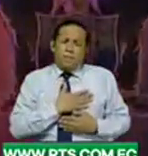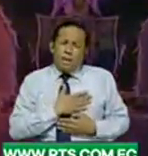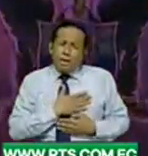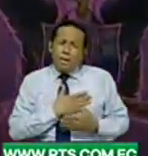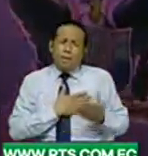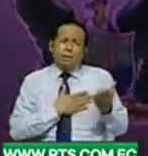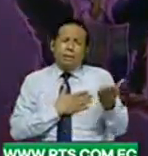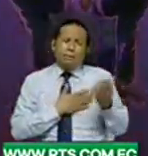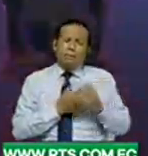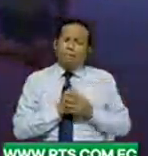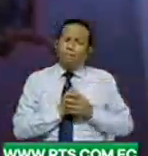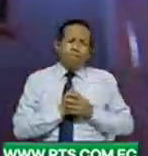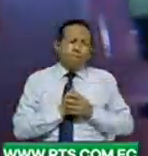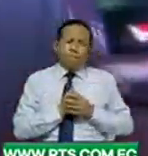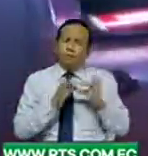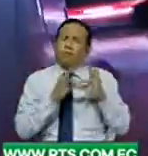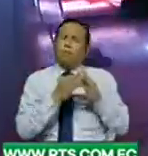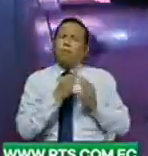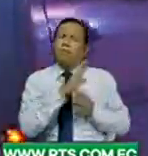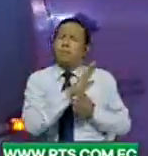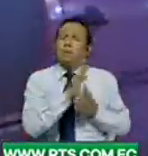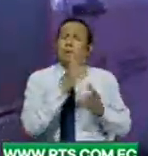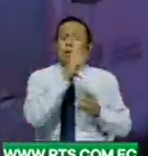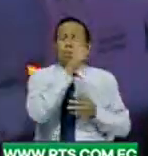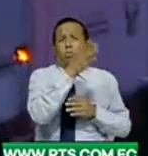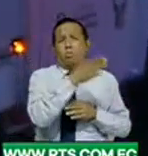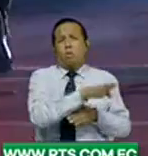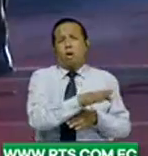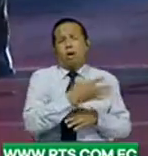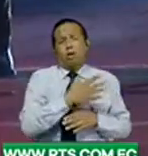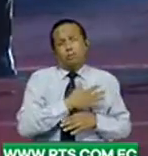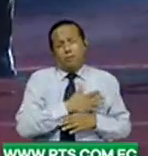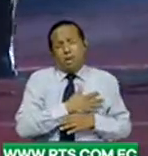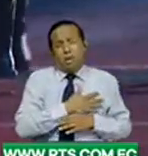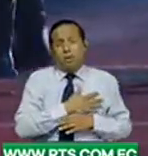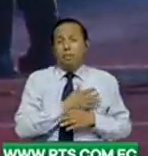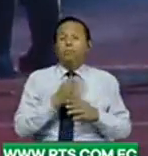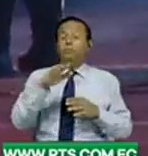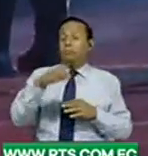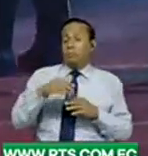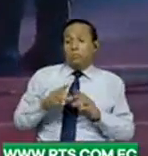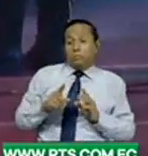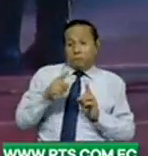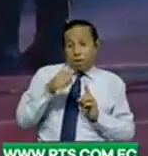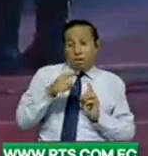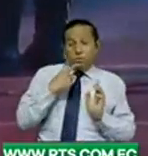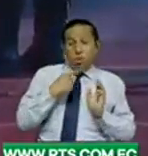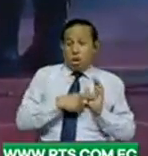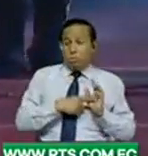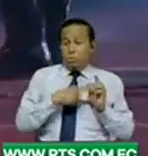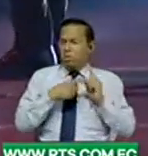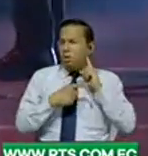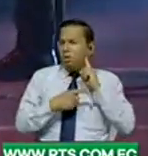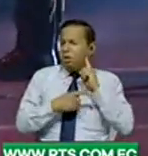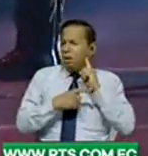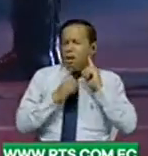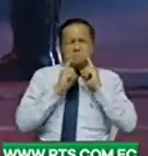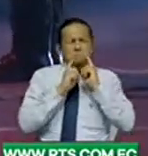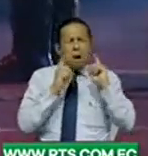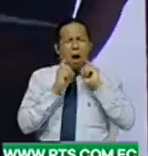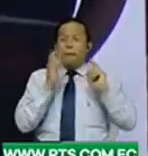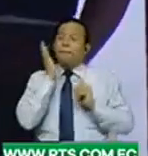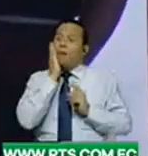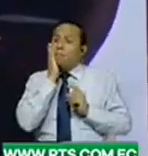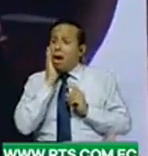los integrantes de esta familia. Y entonces, porque cuando ella llegó, que se escucharon los gritos desgarradores de la mamá.